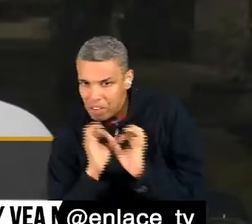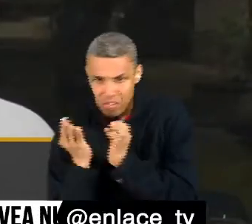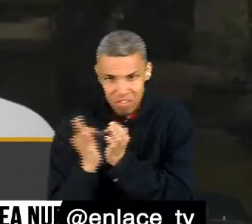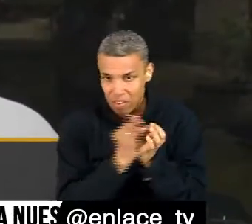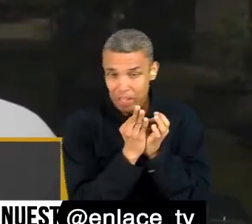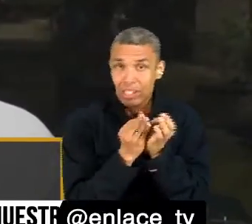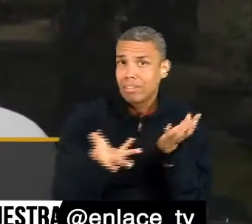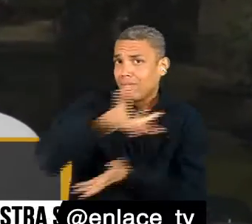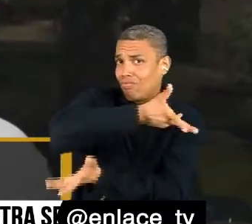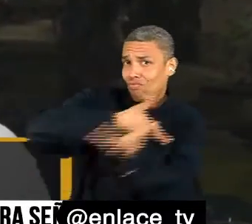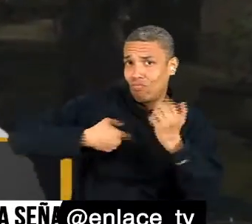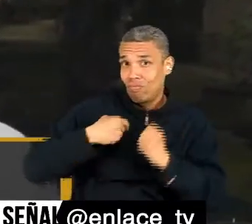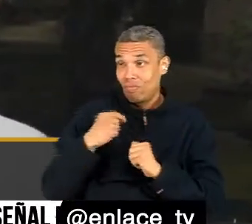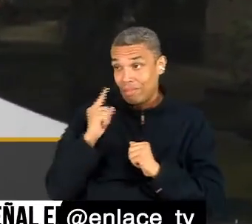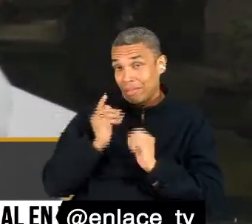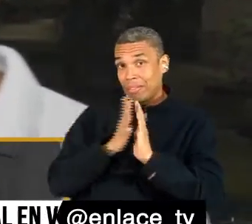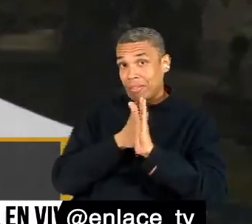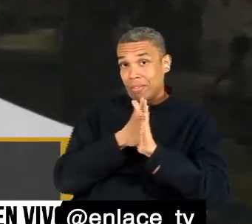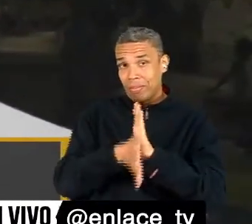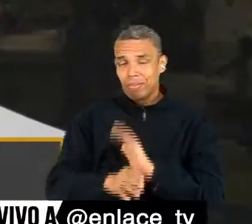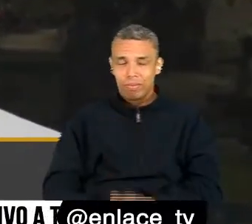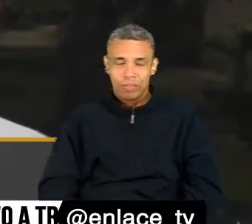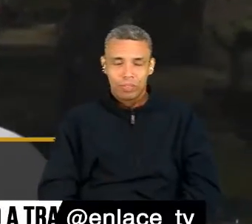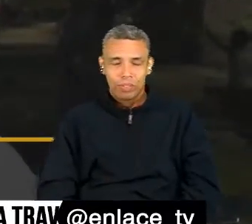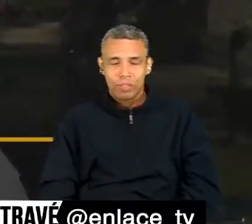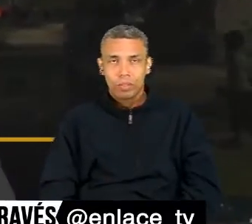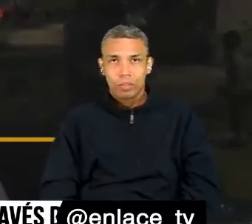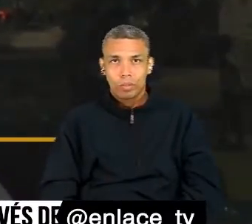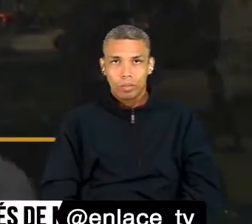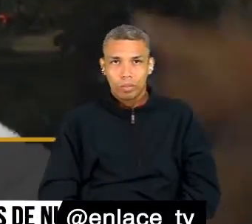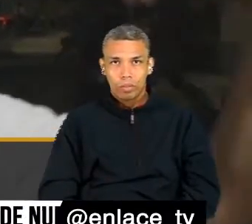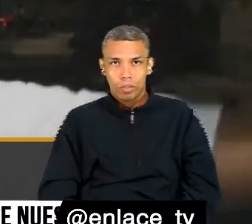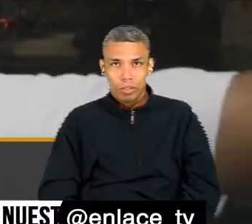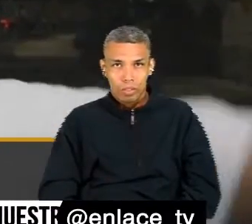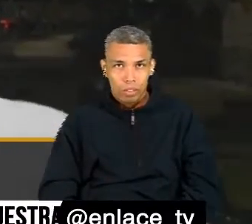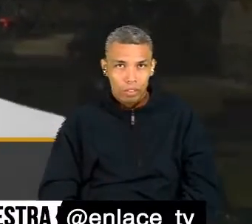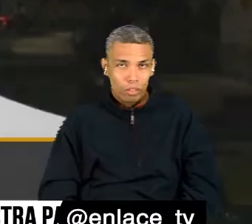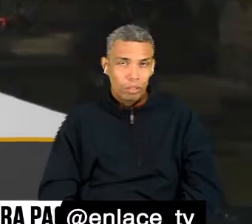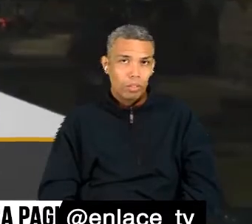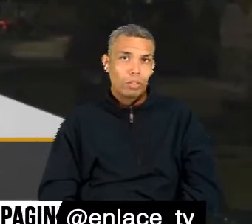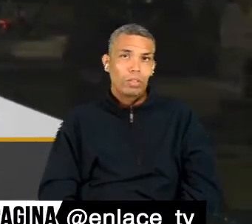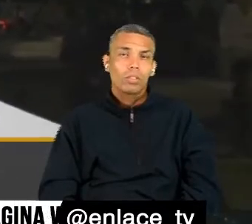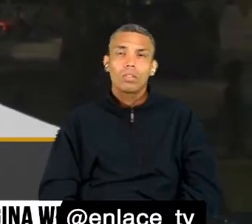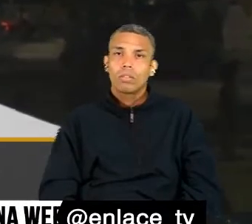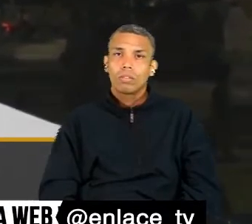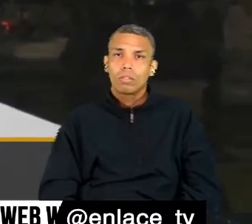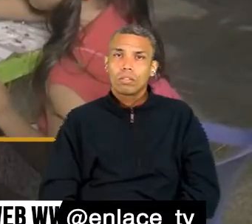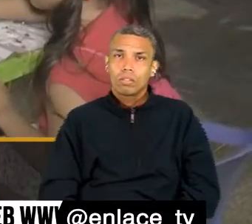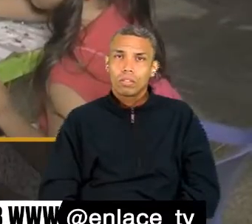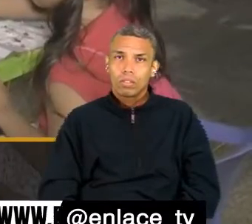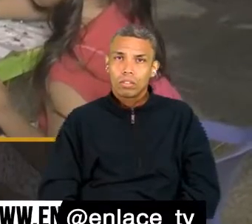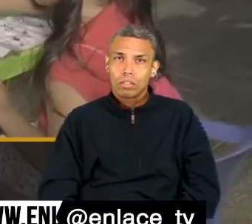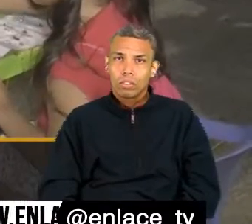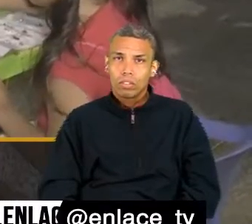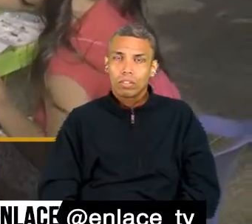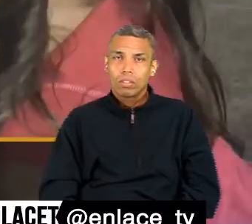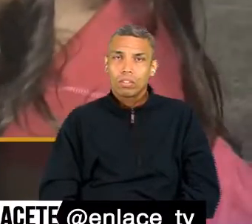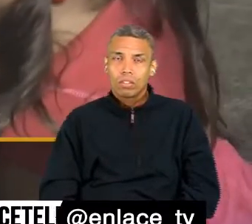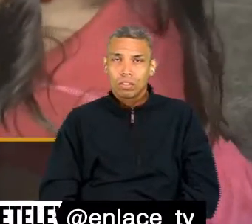buena. Era necesario tener esto acá. Muchísimo mejor, porque uno a veces piensa en ir hasta allá, mientras que estas vías mantienen solas, es mejor